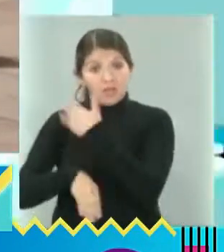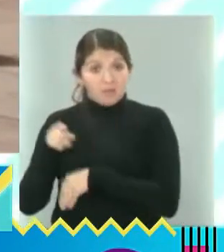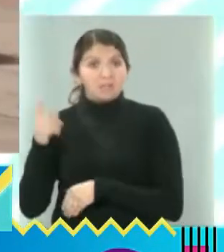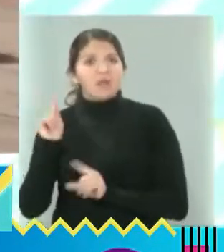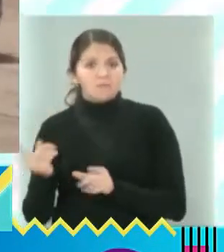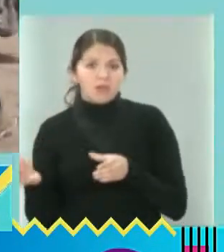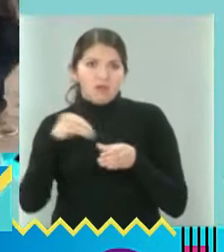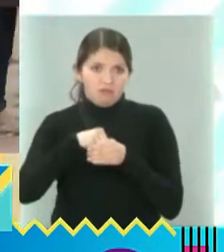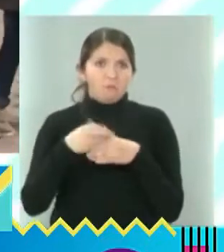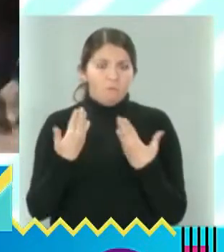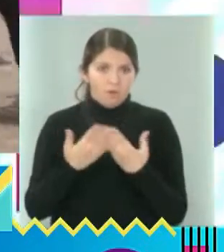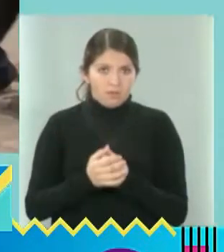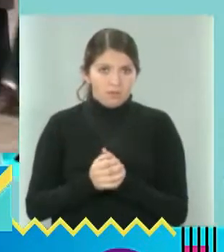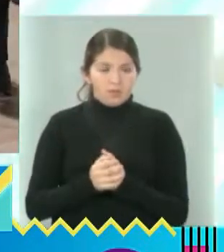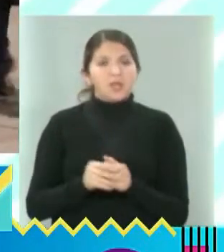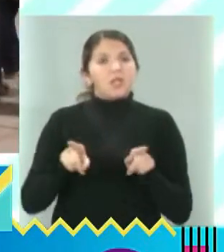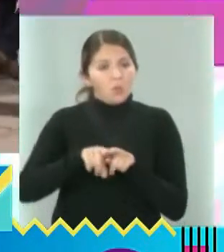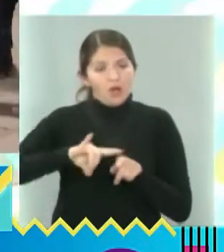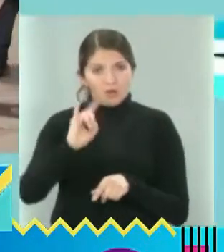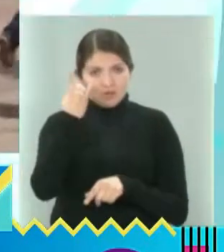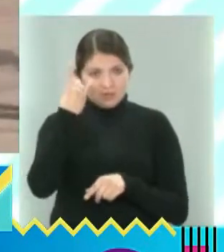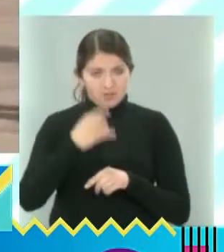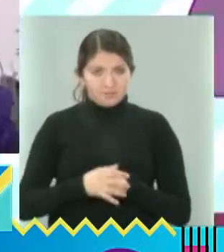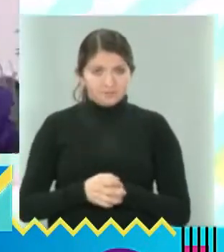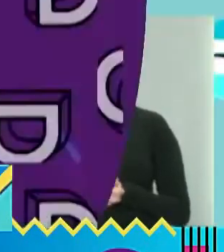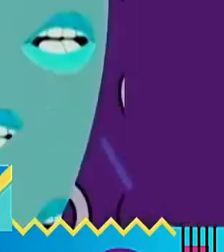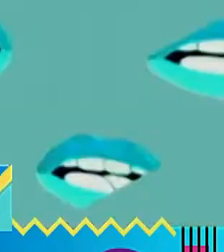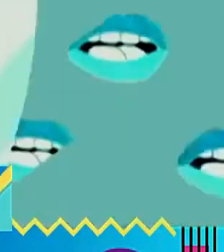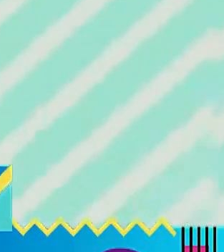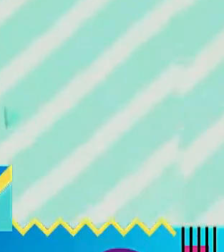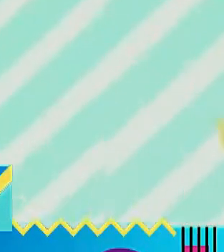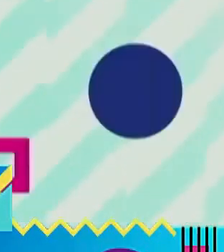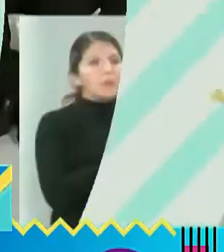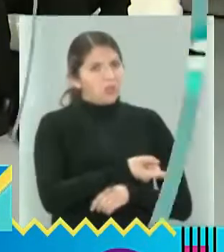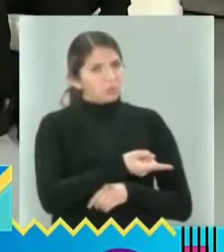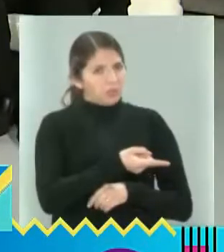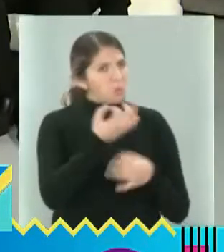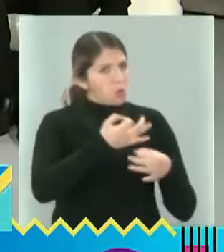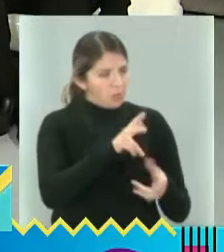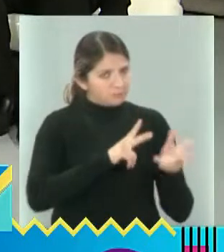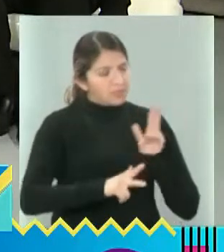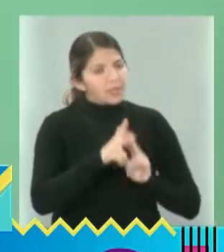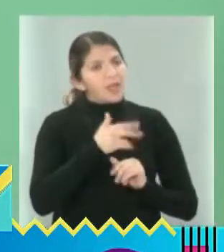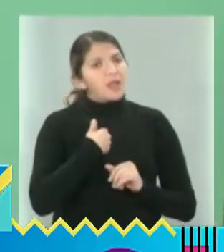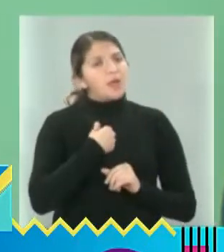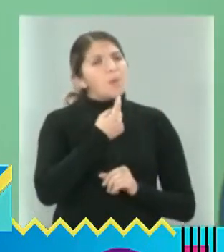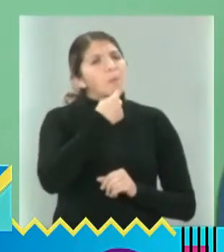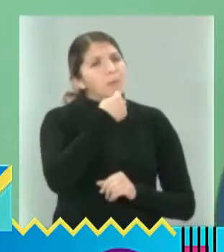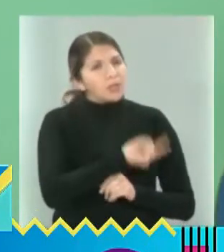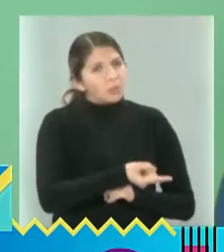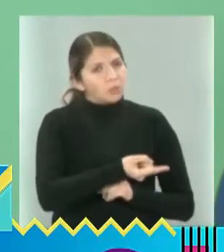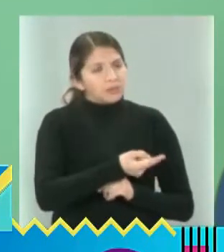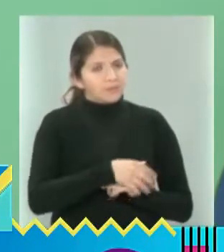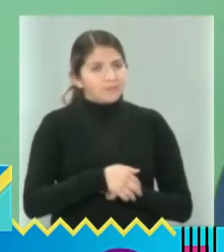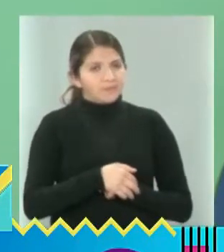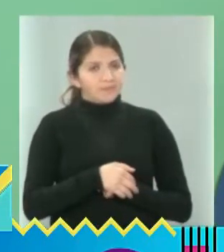procesos educativos en la universidad, en muchos de los casos. Gustavo, quería consultarte en esto, lo dijiste muy bien vos. ¿Cuáles son, lo mencionaste en